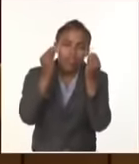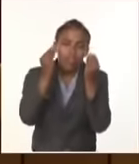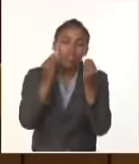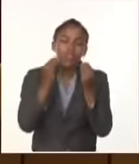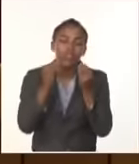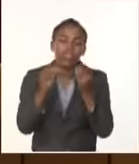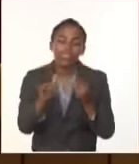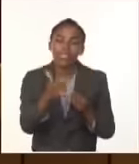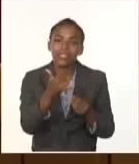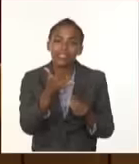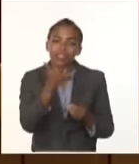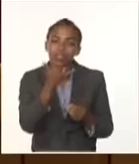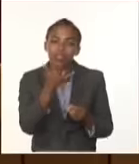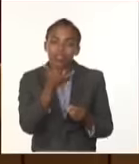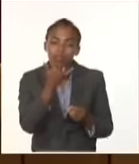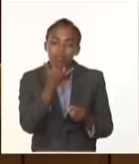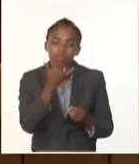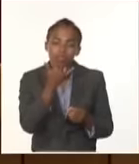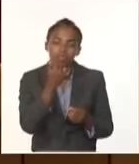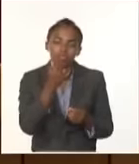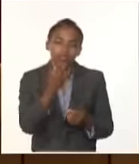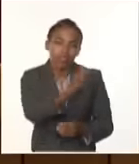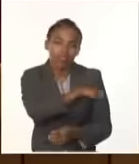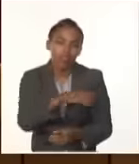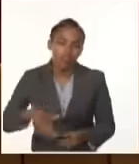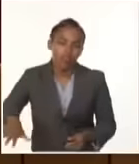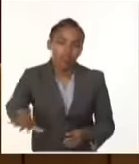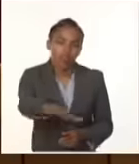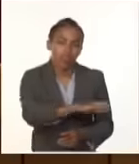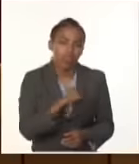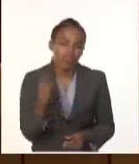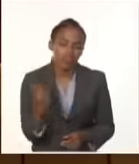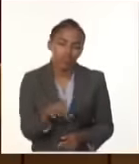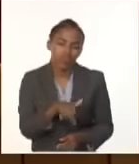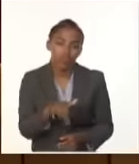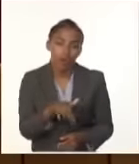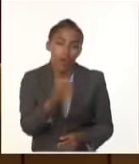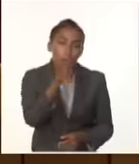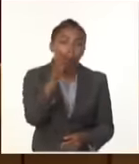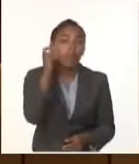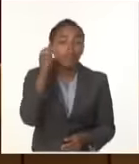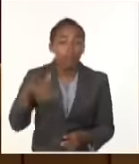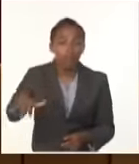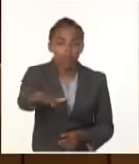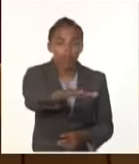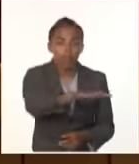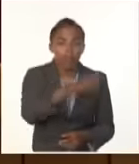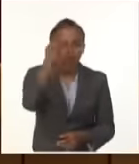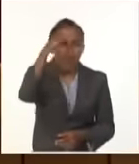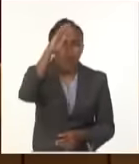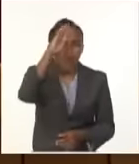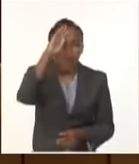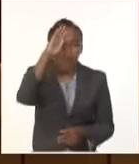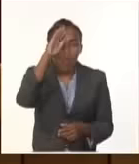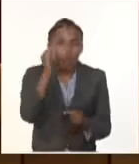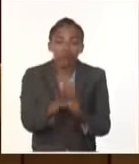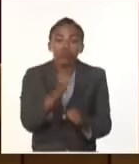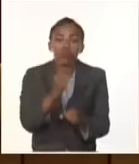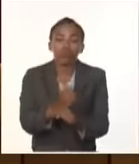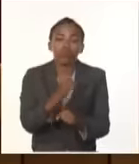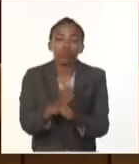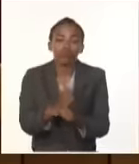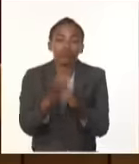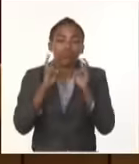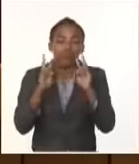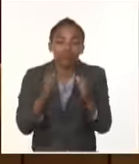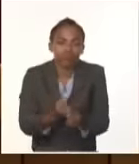desmovilización y desaliento. Compañeras y compañeros, Cuba vive, trabaja, resiste y crea bajo